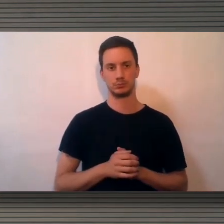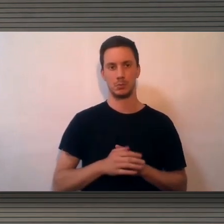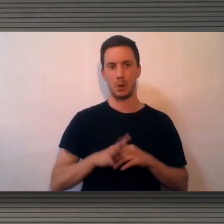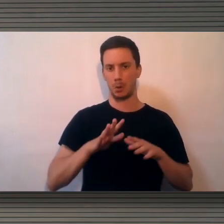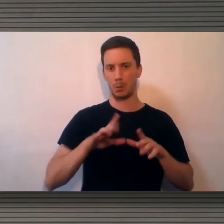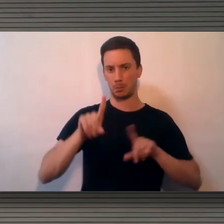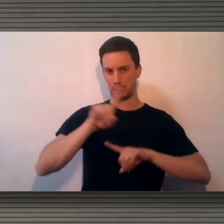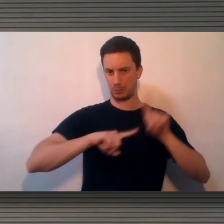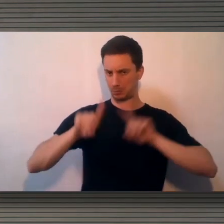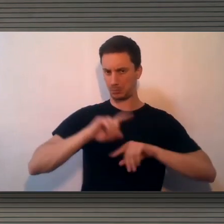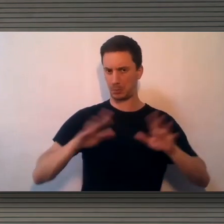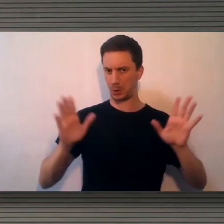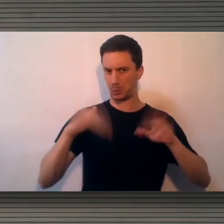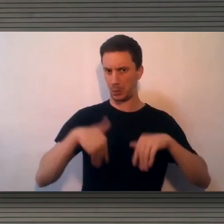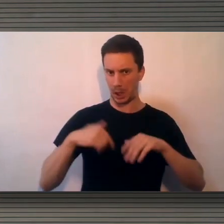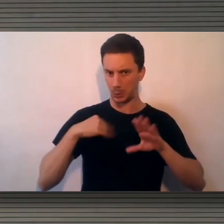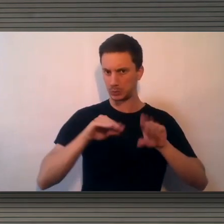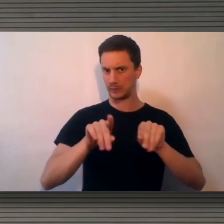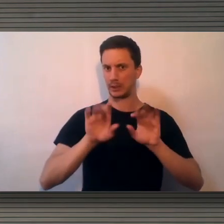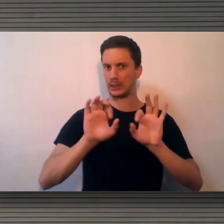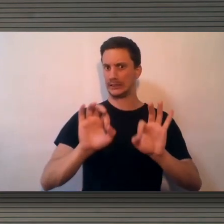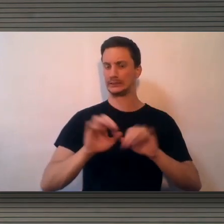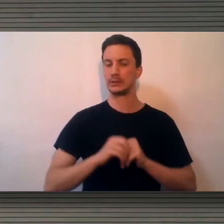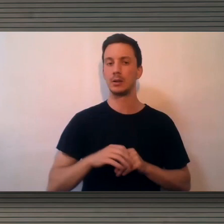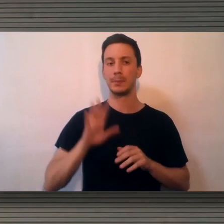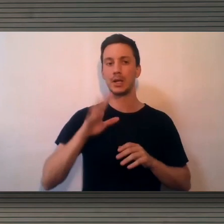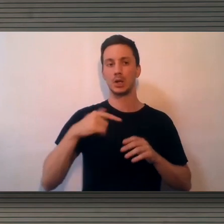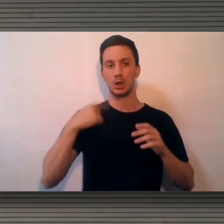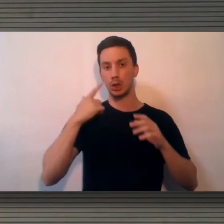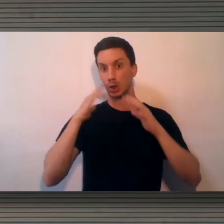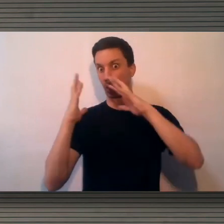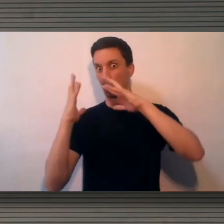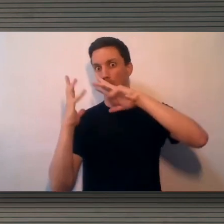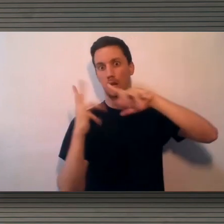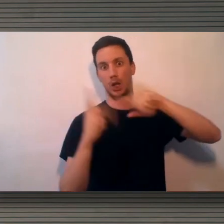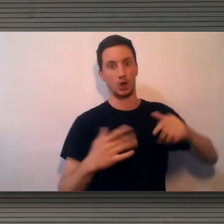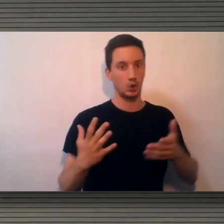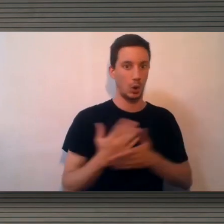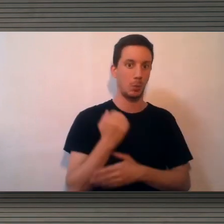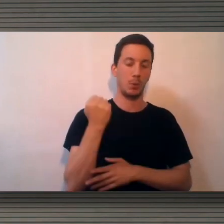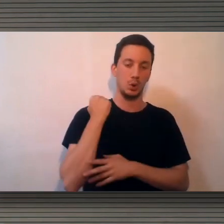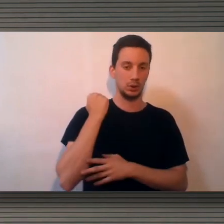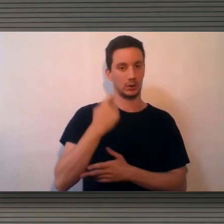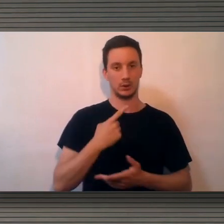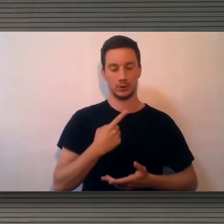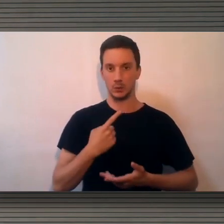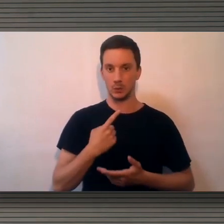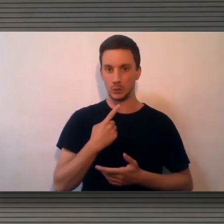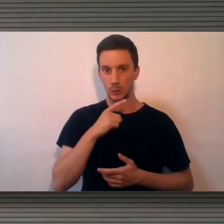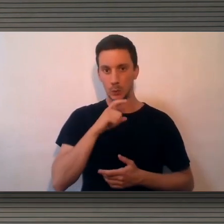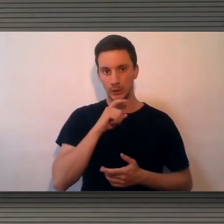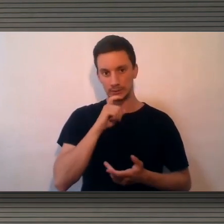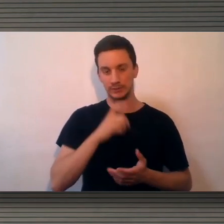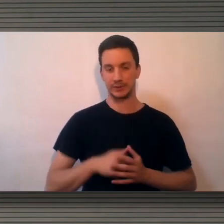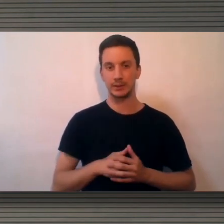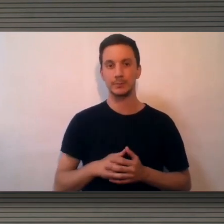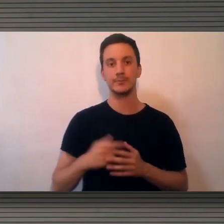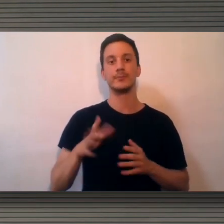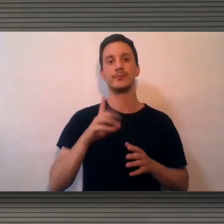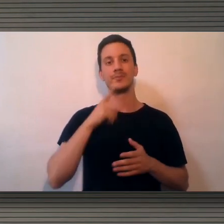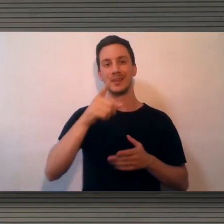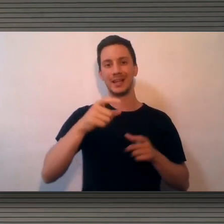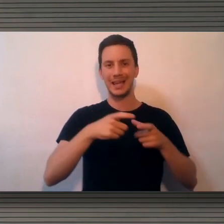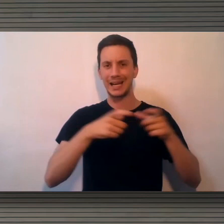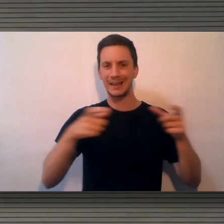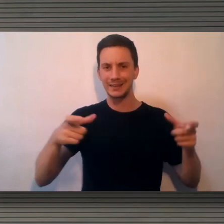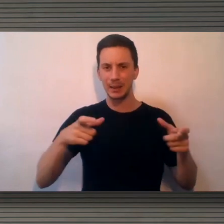problema. Pero claro, enumerar todas las potencias. Y una pregunta, me imagino que esto va con receta, ¿verdad? Con receta médica. Nadie